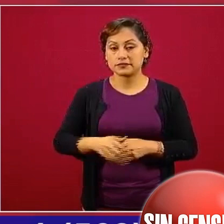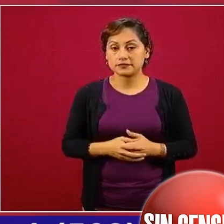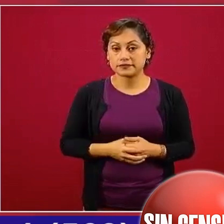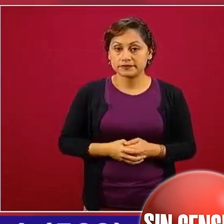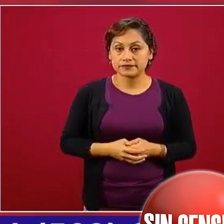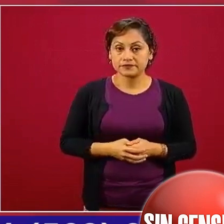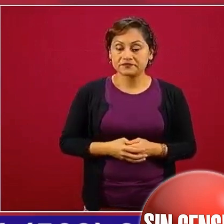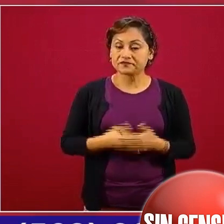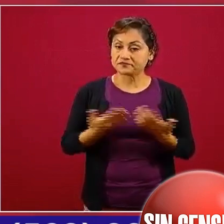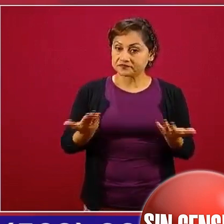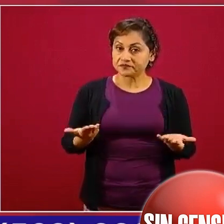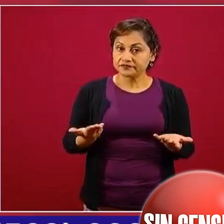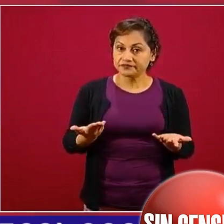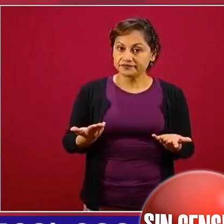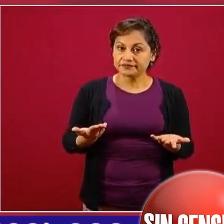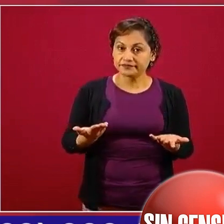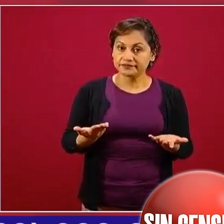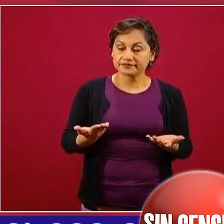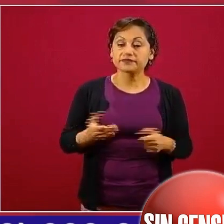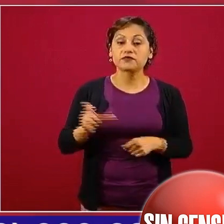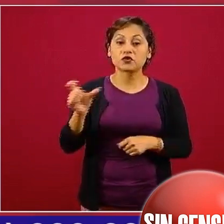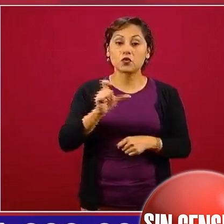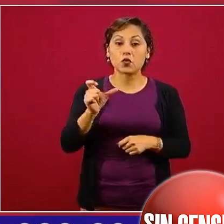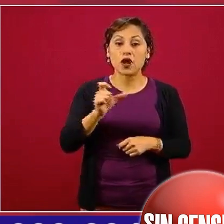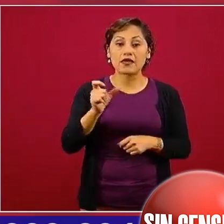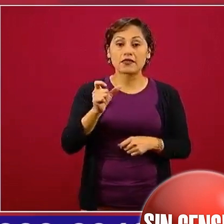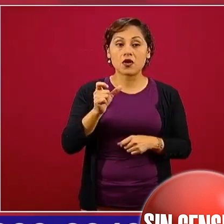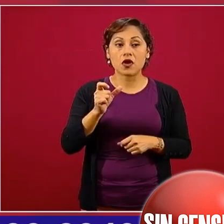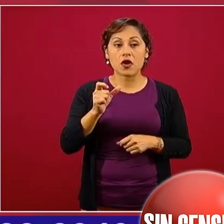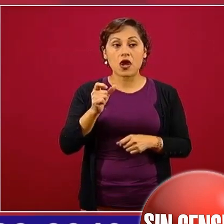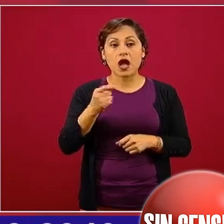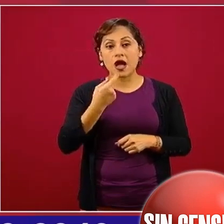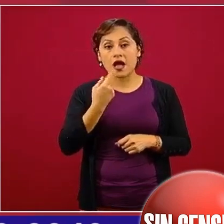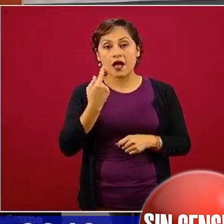cuando se comete esa canallada,